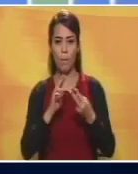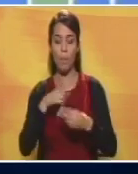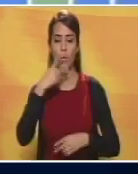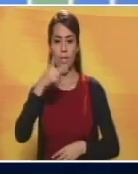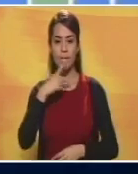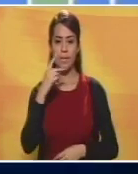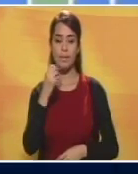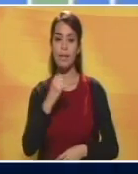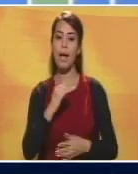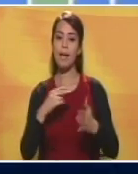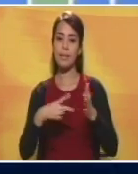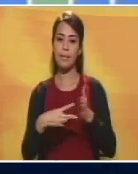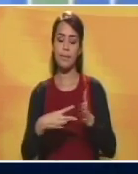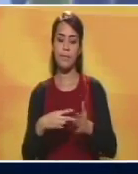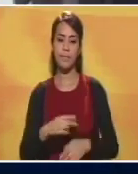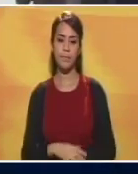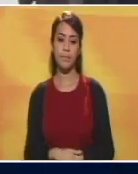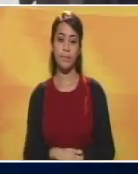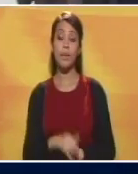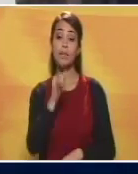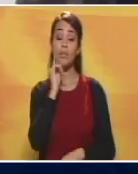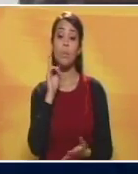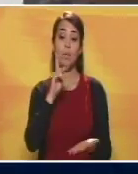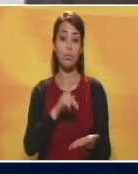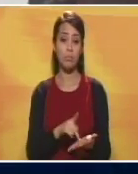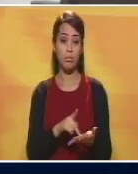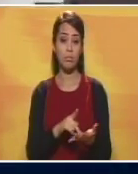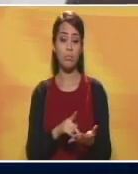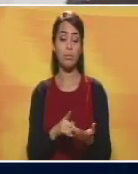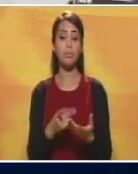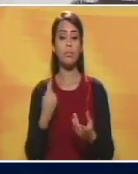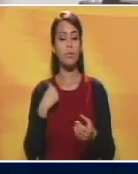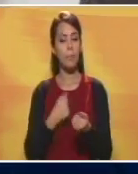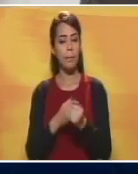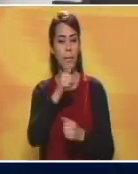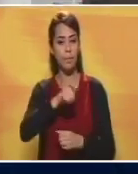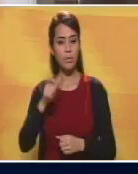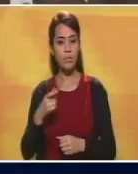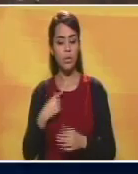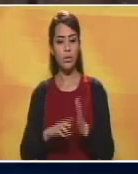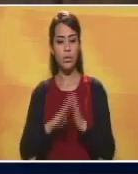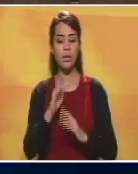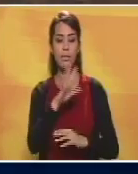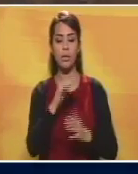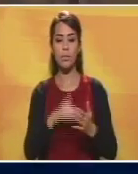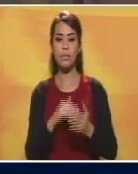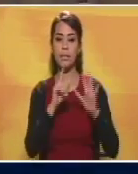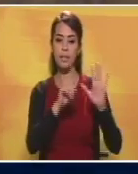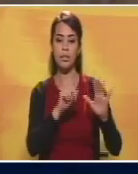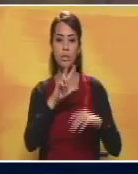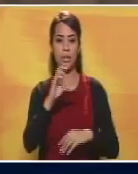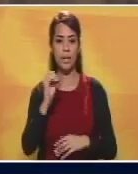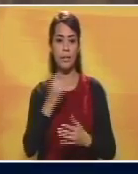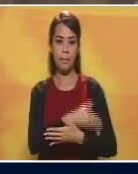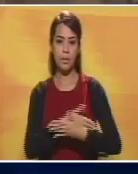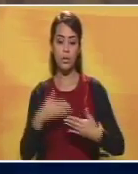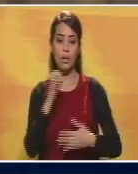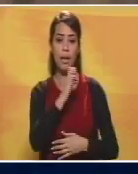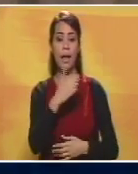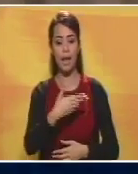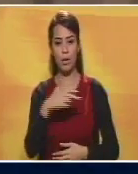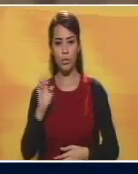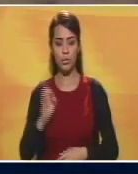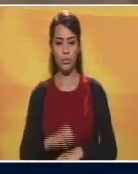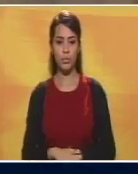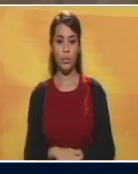Siria. Así lo afirmó a su llegada la conferencia de donantes en Bruselas, que busca superar los 5.630 millones de euros